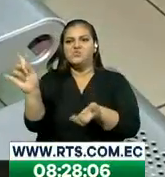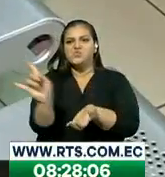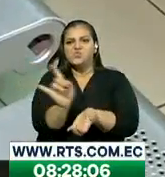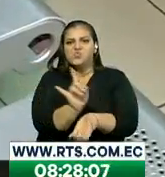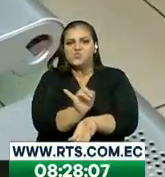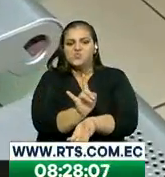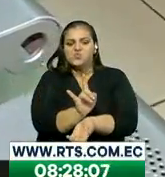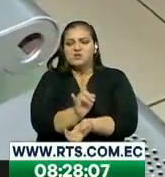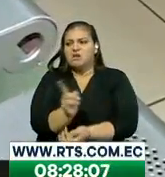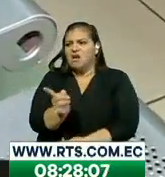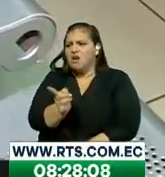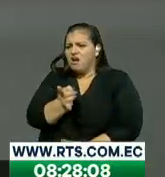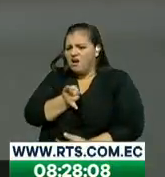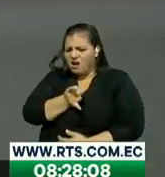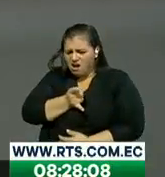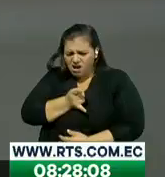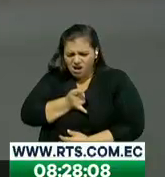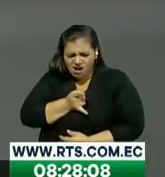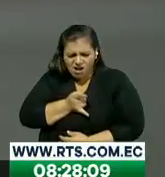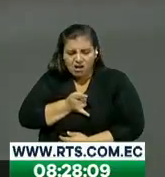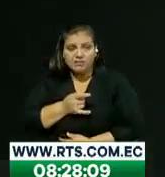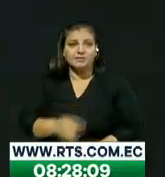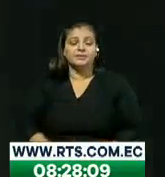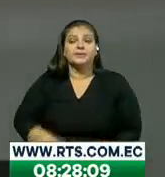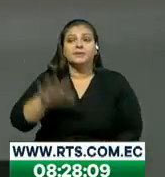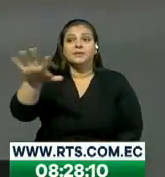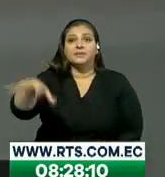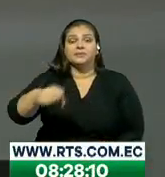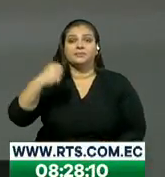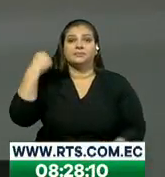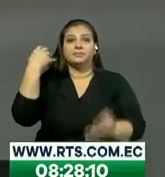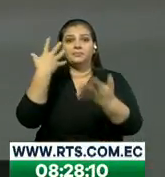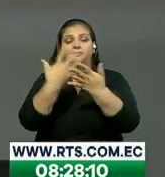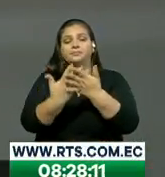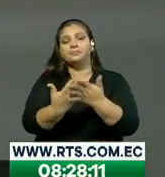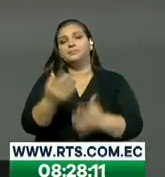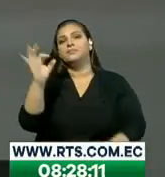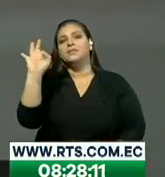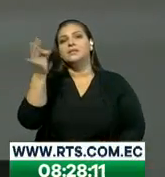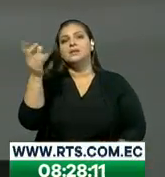El Código Orgánico Integral Penal establece pena de 19 a 22 años